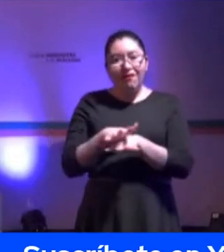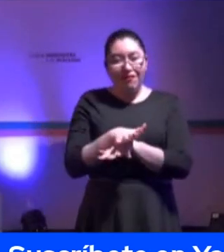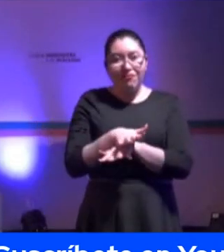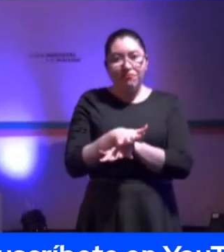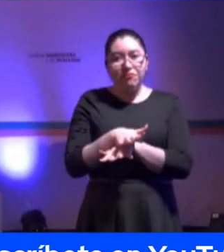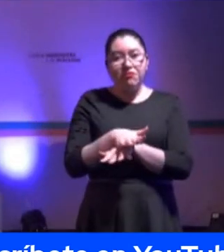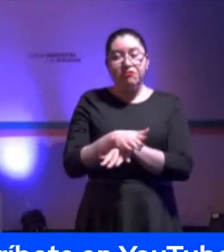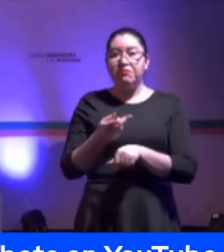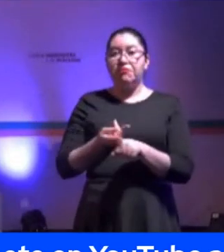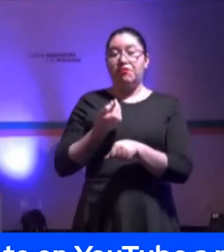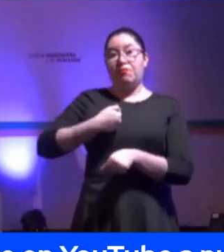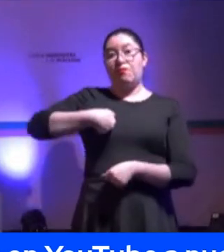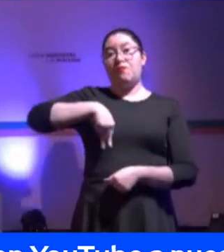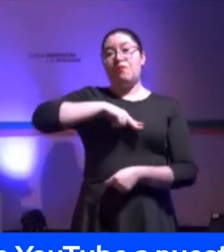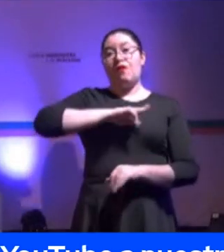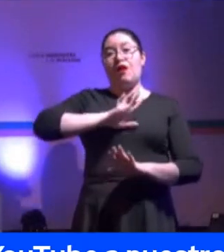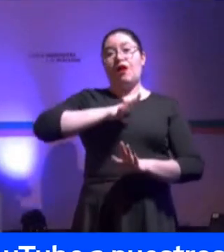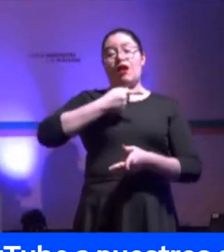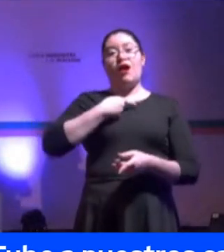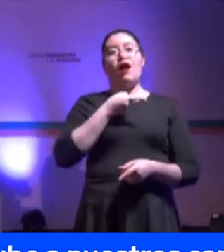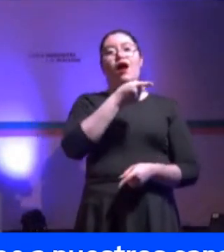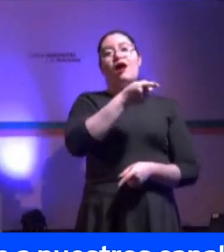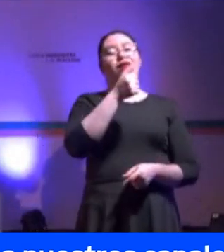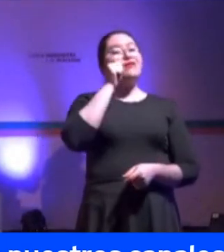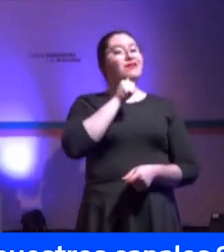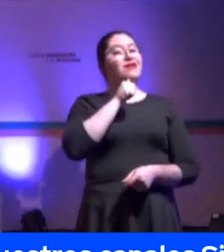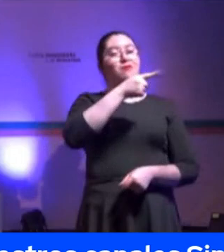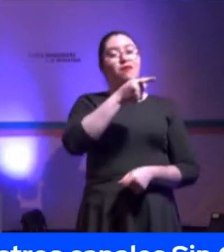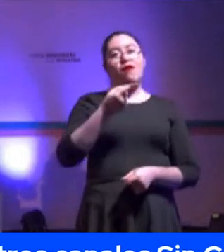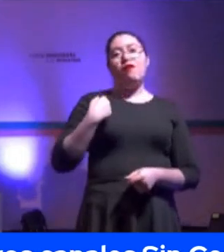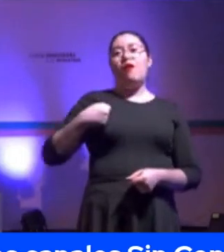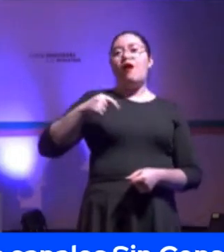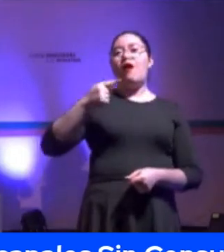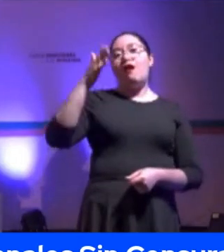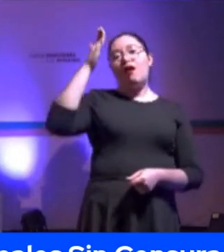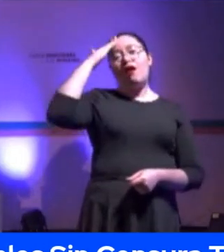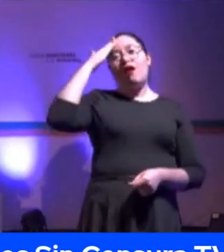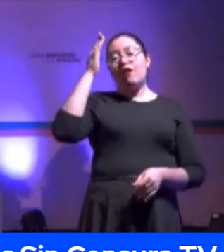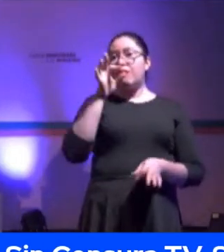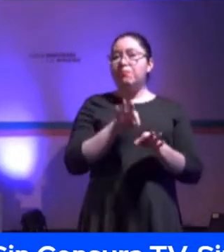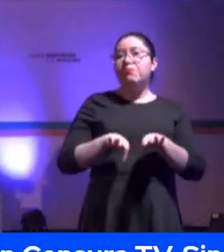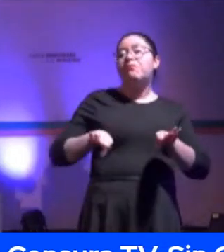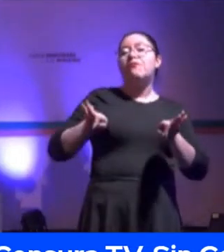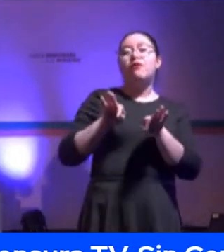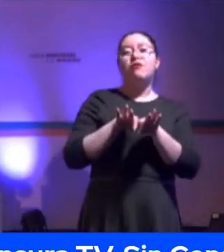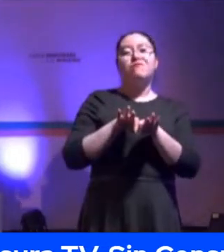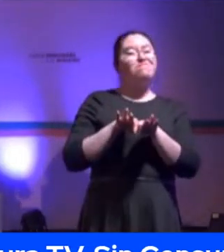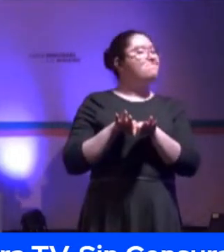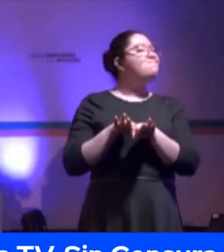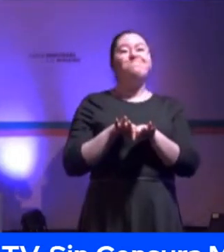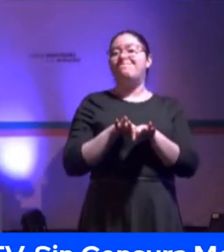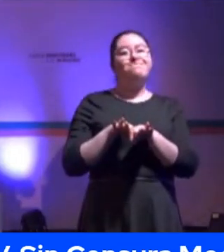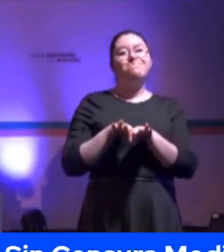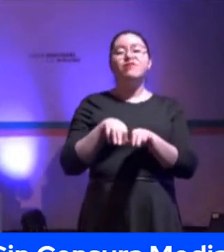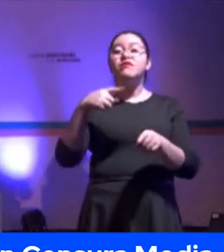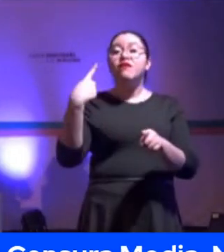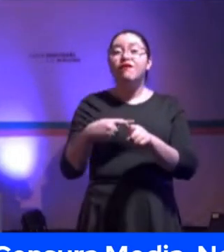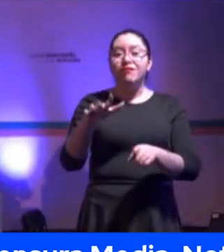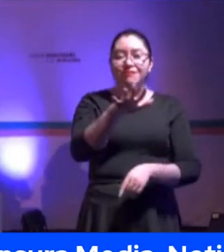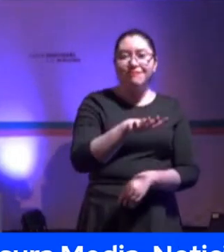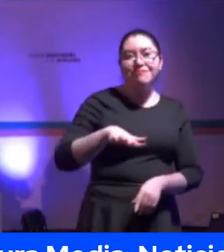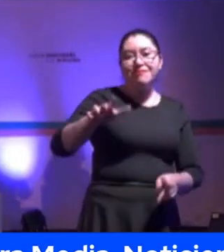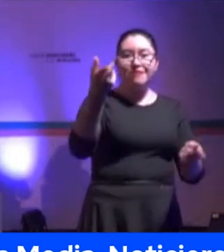decir que nosotros nos debamos al poder. No, el periodismo se debe a la